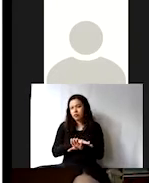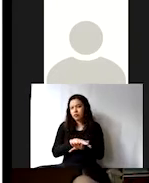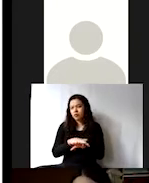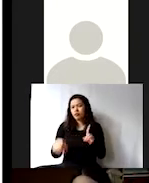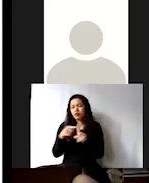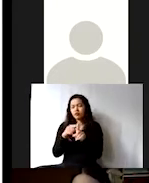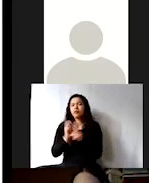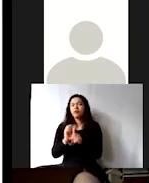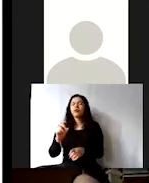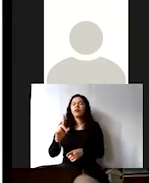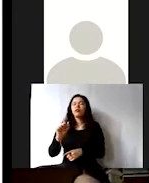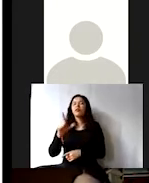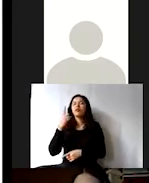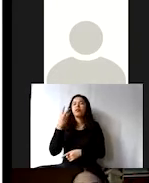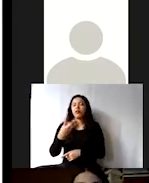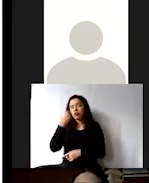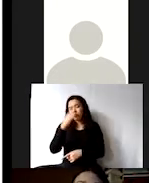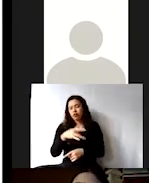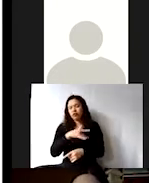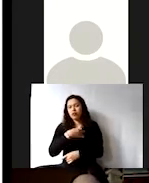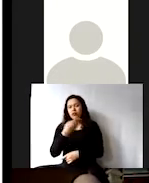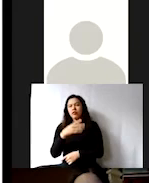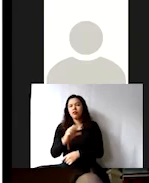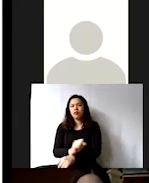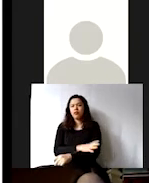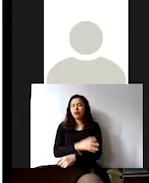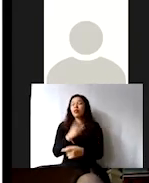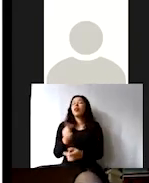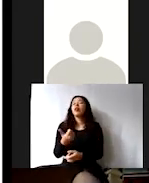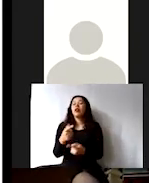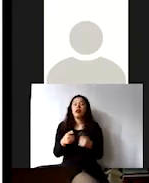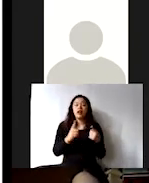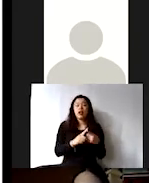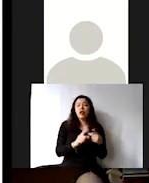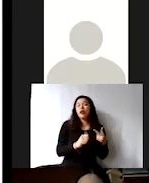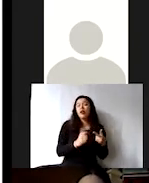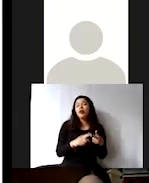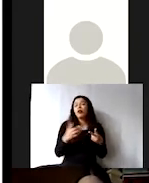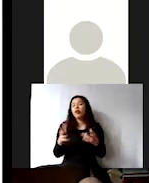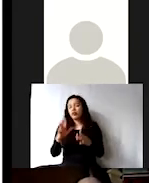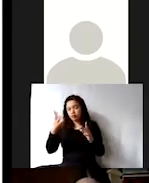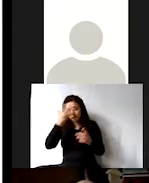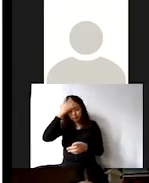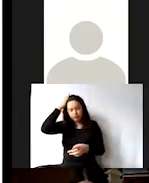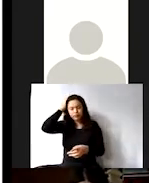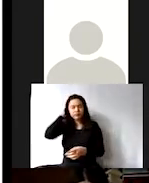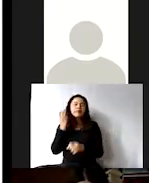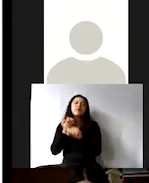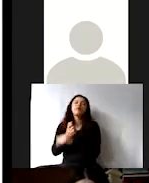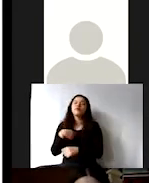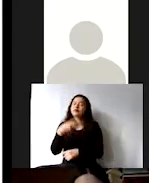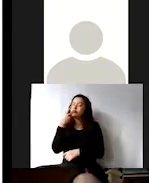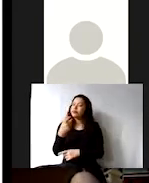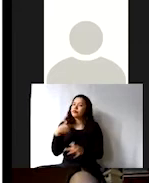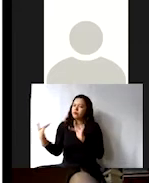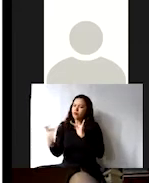específica del ODS 3 de salud y bienestar. Pero por otro lado, Morelos es uno de los estados, te lo digo porque tenemos contacto con